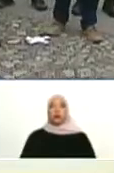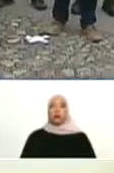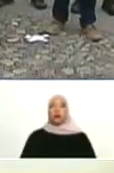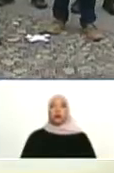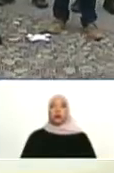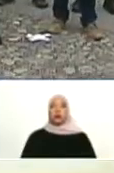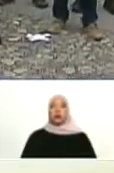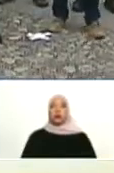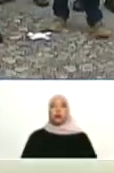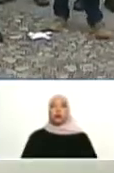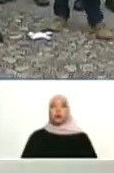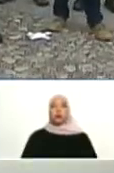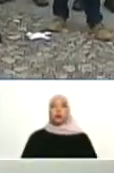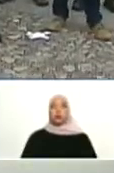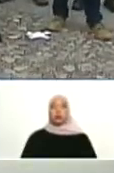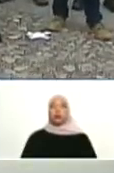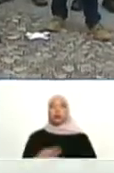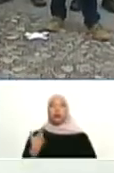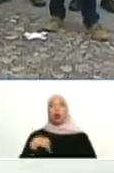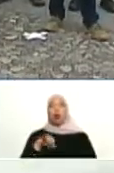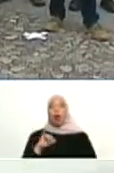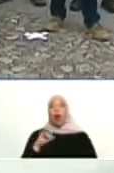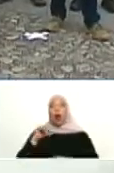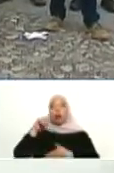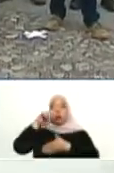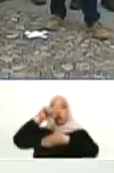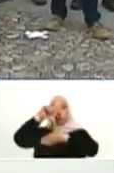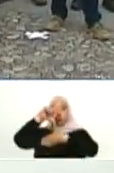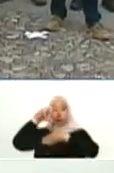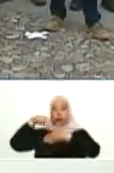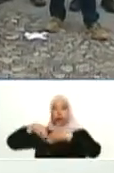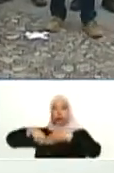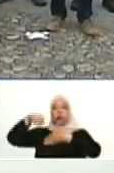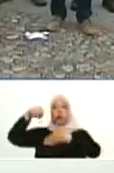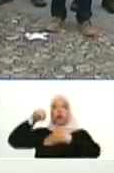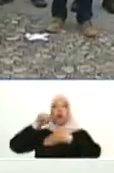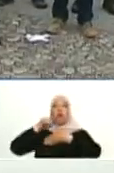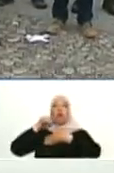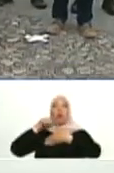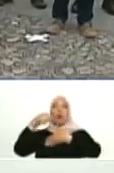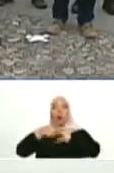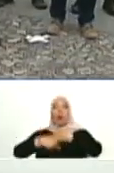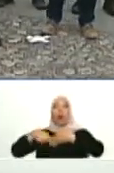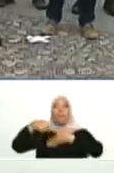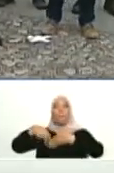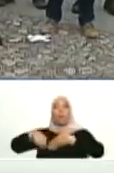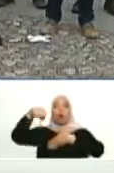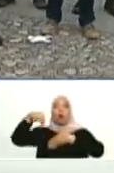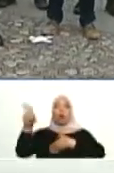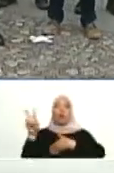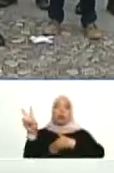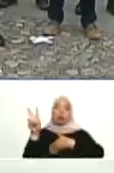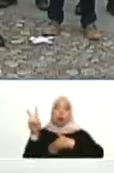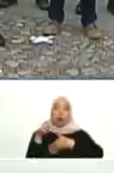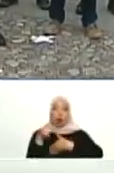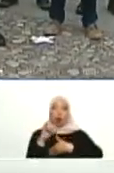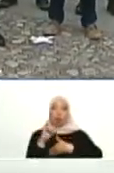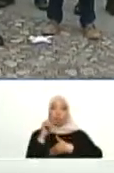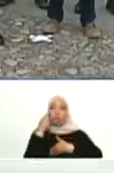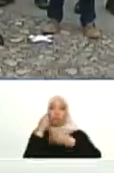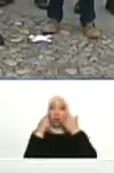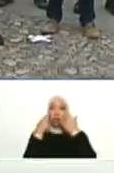norsuramericano, el norte de Sudamérica, este es el norte, este es el punto norte de Sudamérica, aquí estamos. Aquí empieza